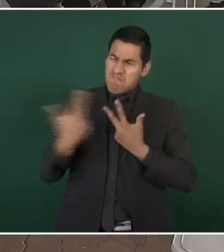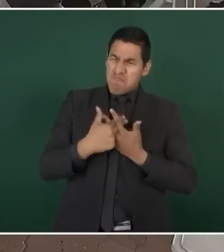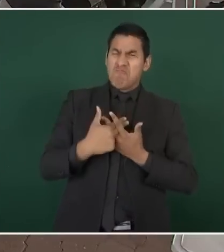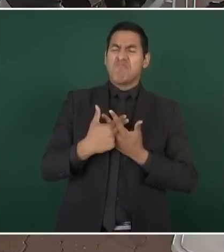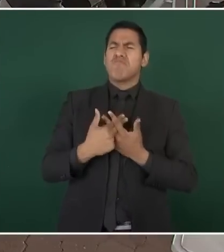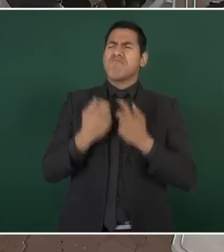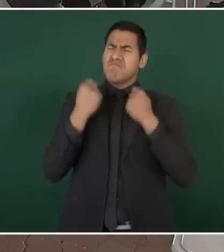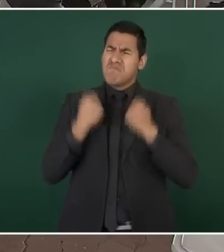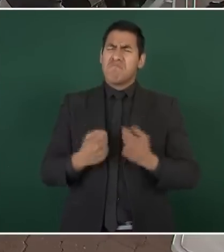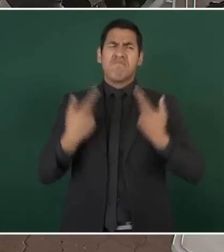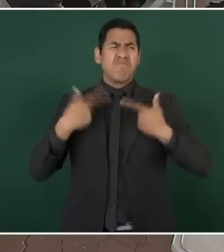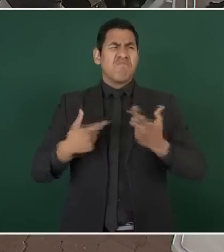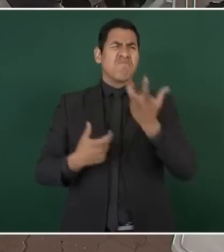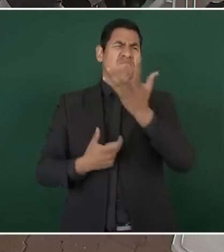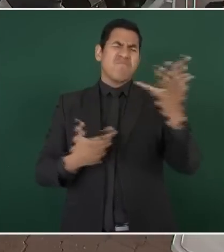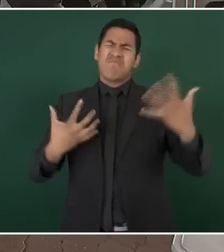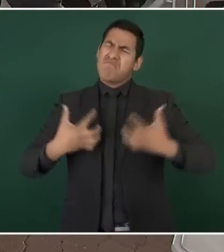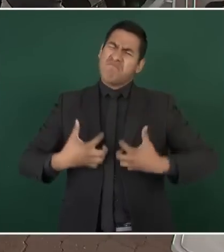sucedió.